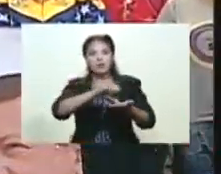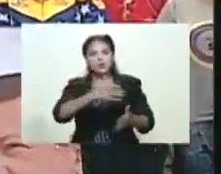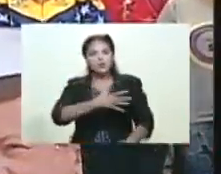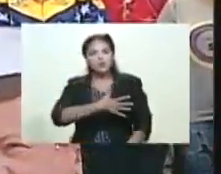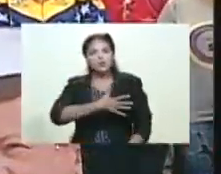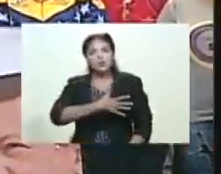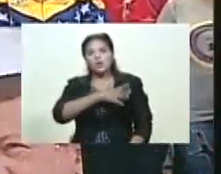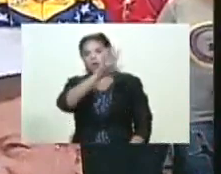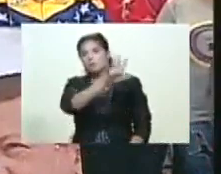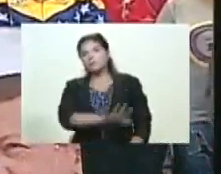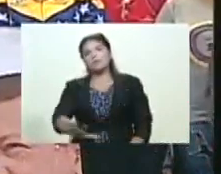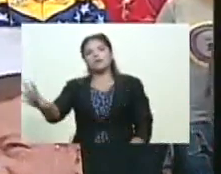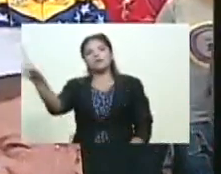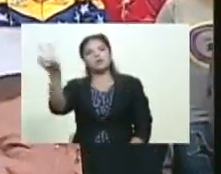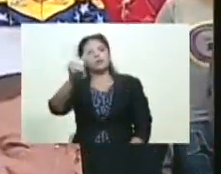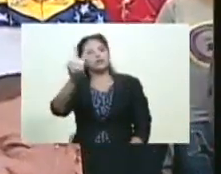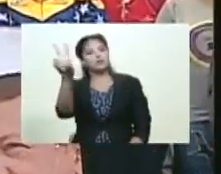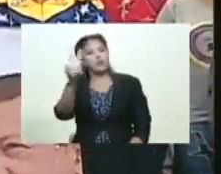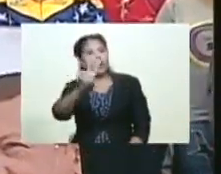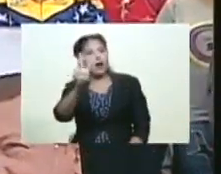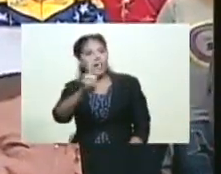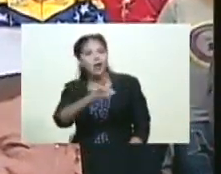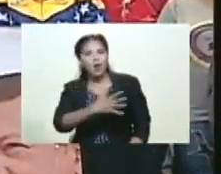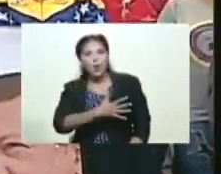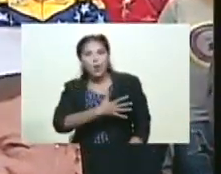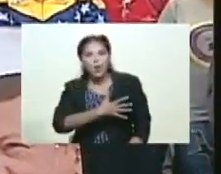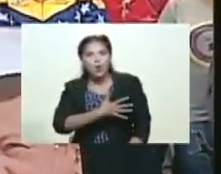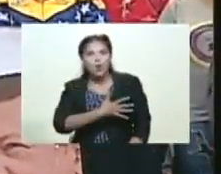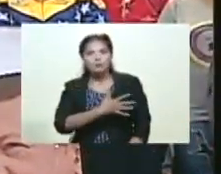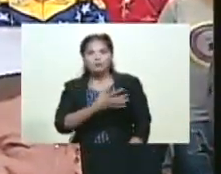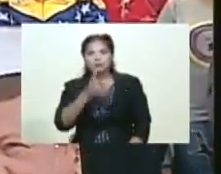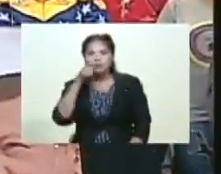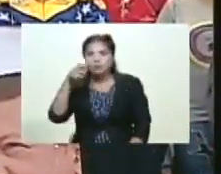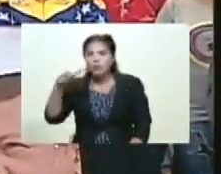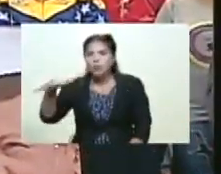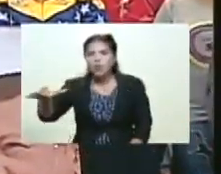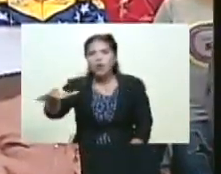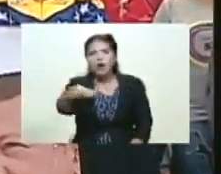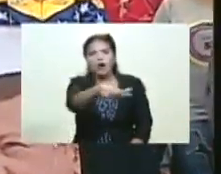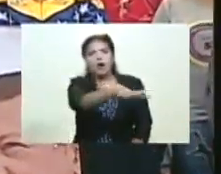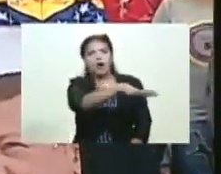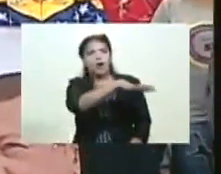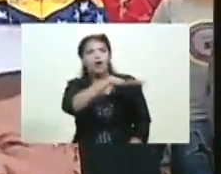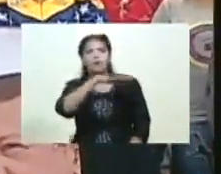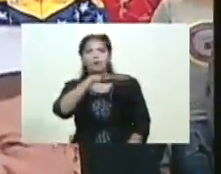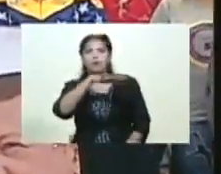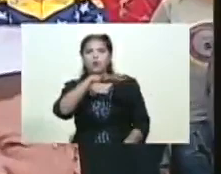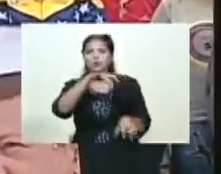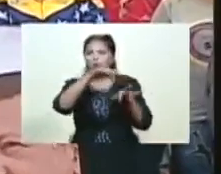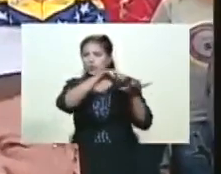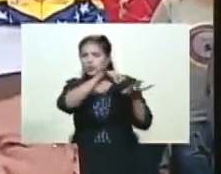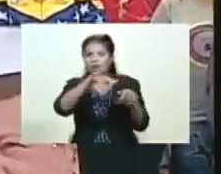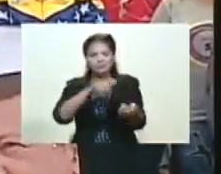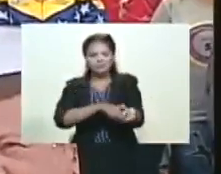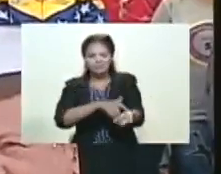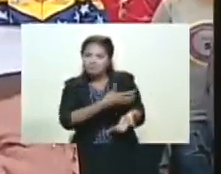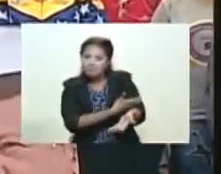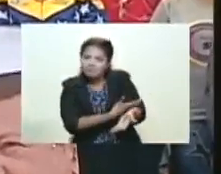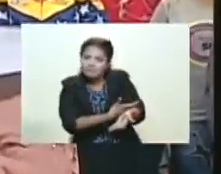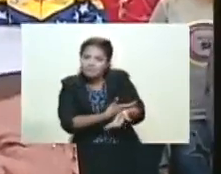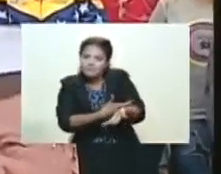amada Venezuela. Un río crecido de pueblo que lleva en su sangre